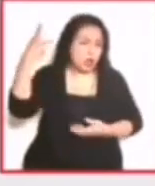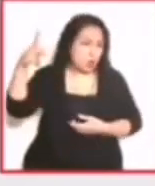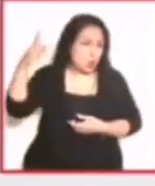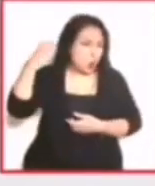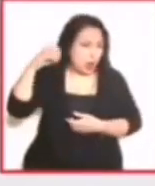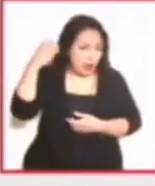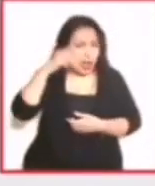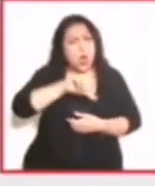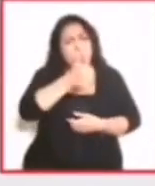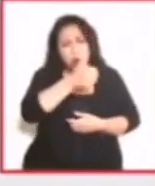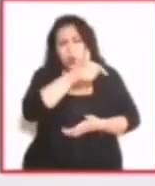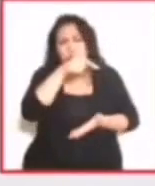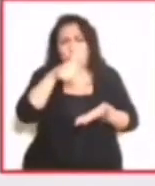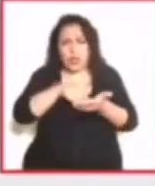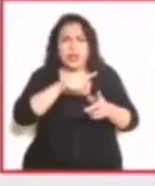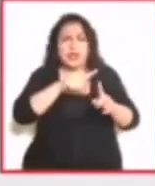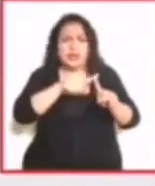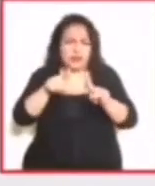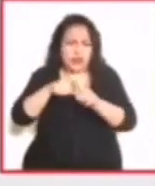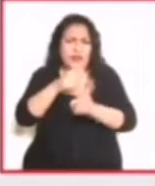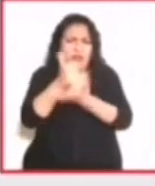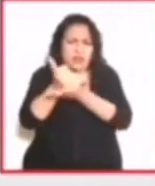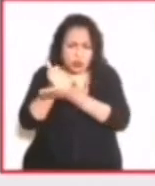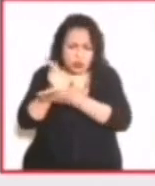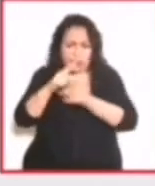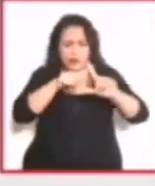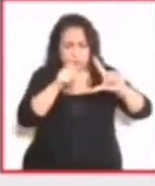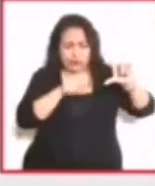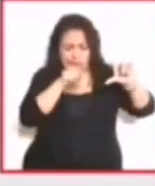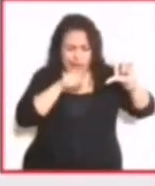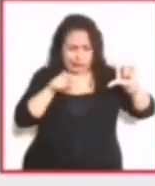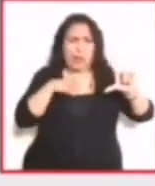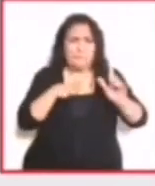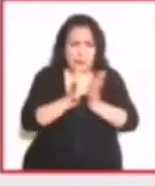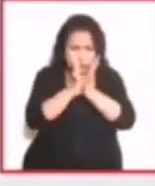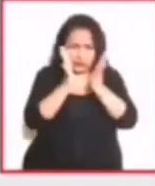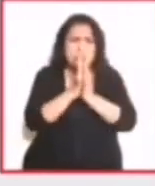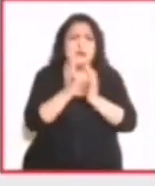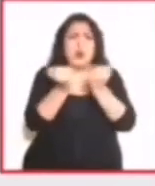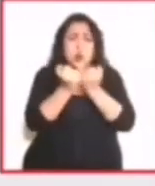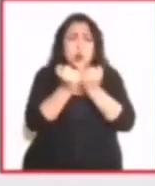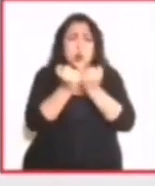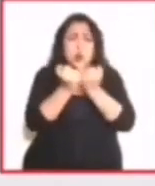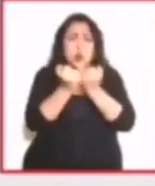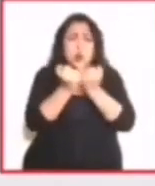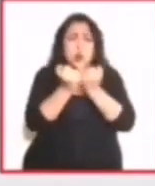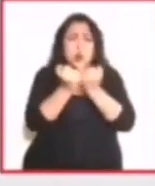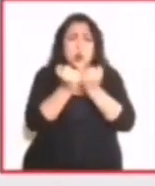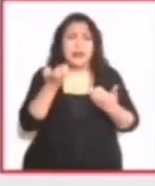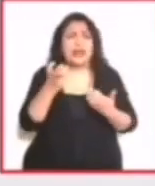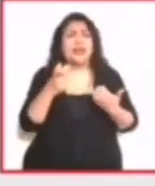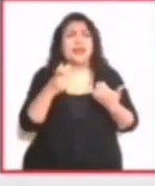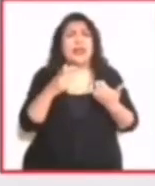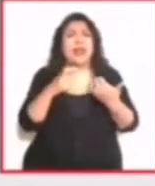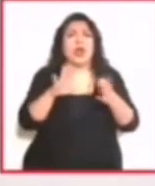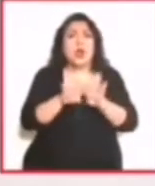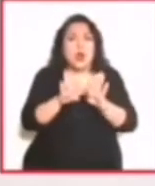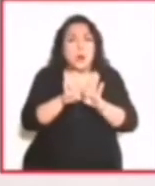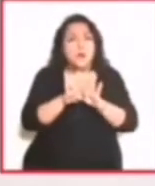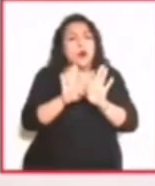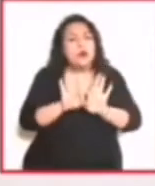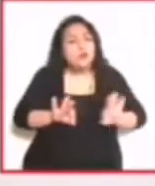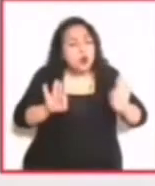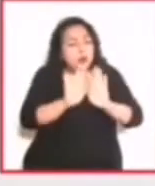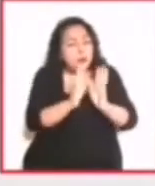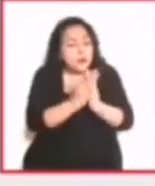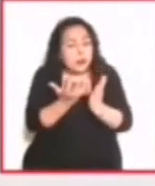de otras ciudades de la República que también tienen claro estos encuentros afectivos alrededor del libro.